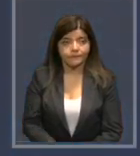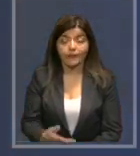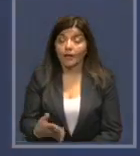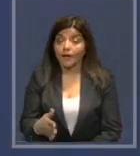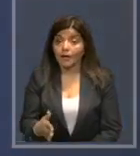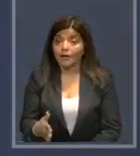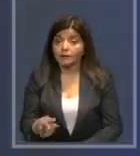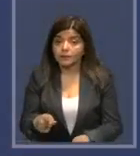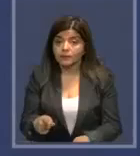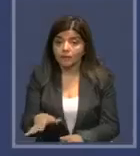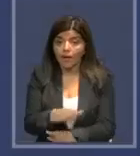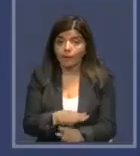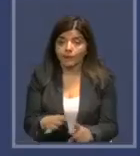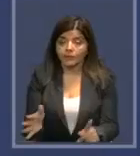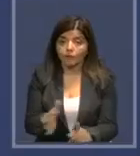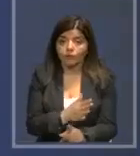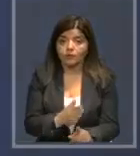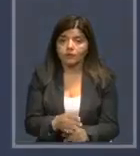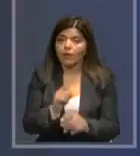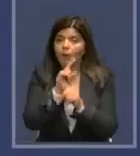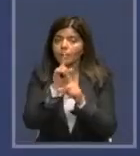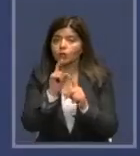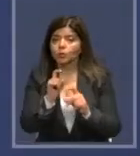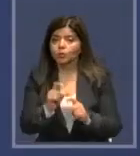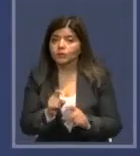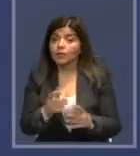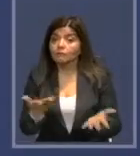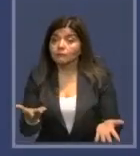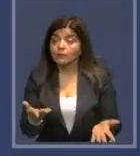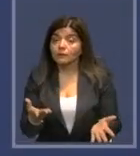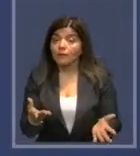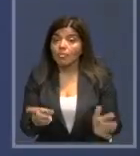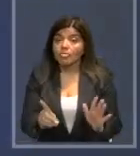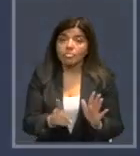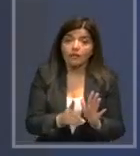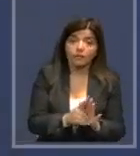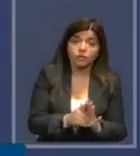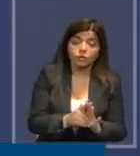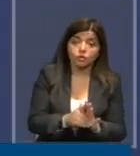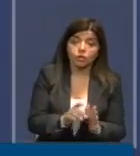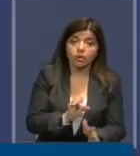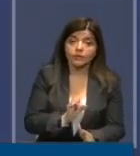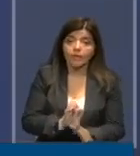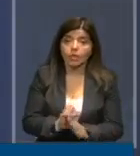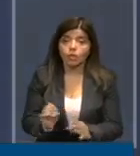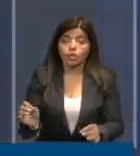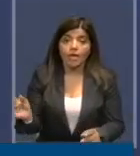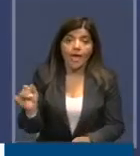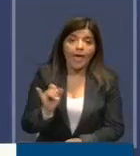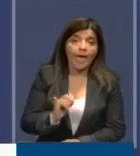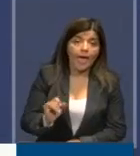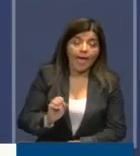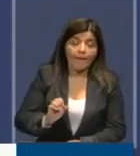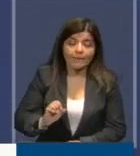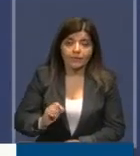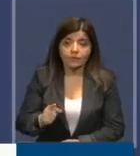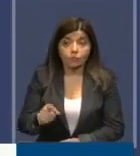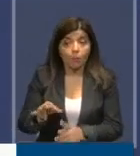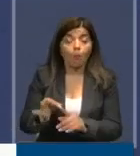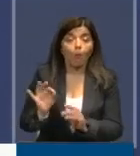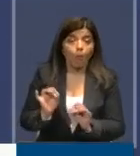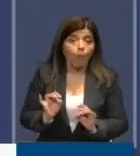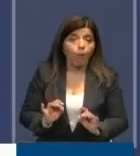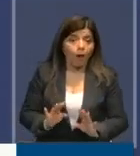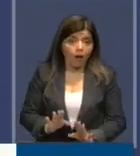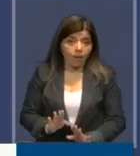Bien, ante este ambiente de violencia surgen preguntas, ¿no? ¿Decretar el estado de emergencia ante el aumento de los homicidios y secuestros es una de las alternativas